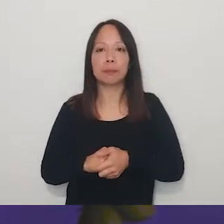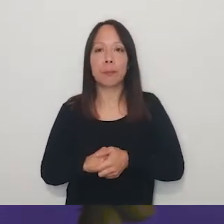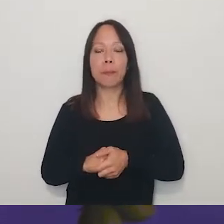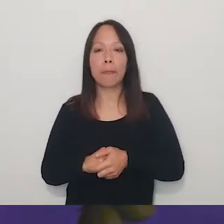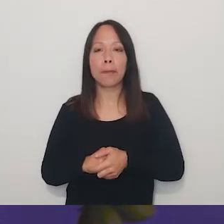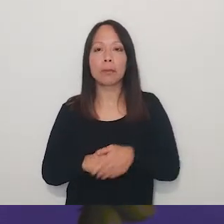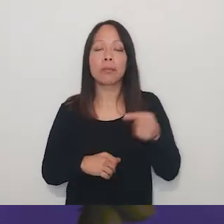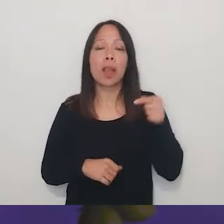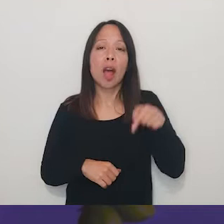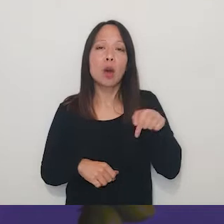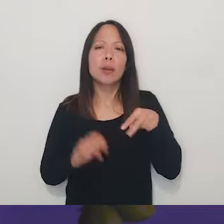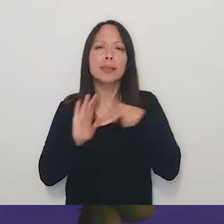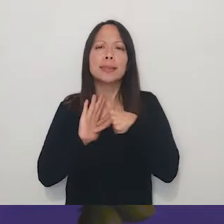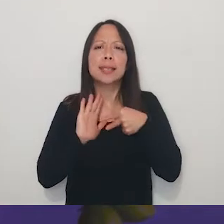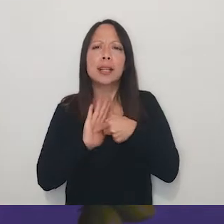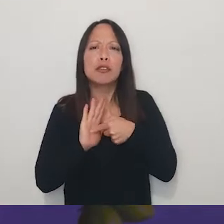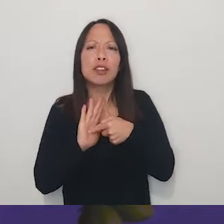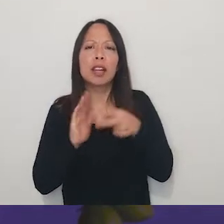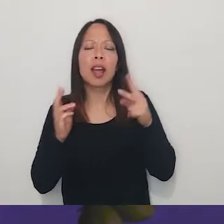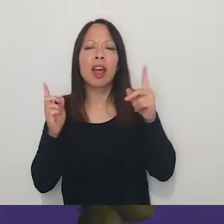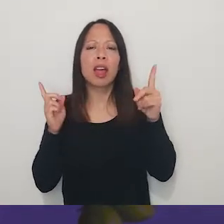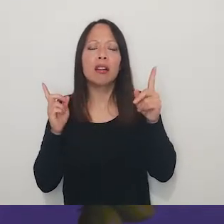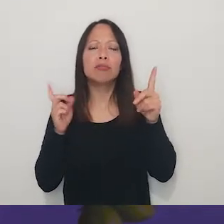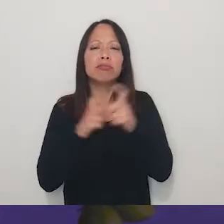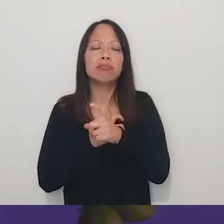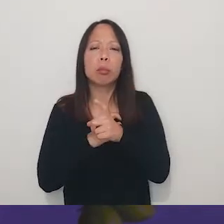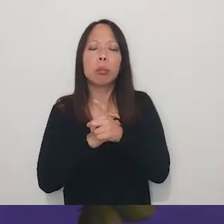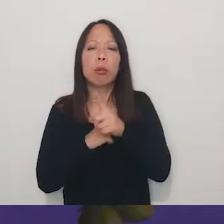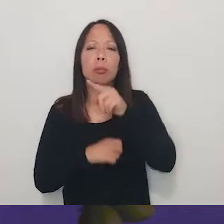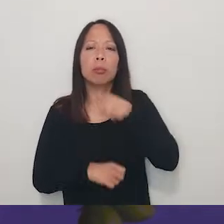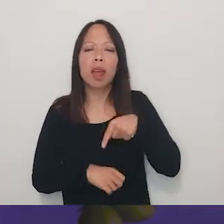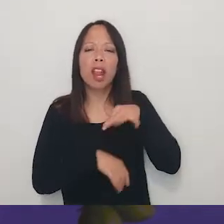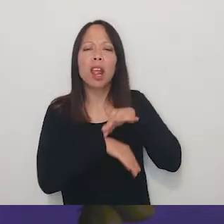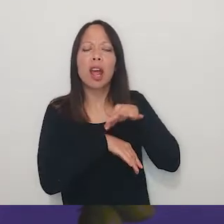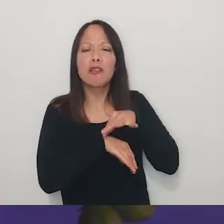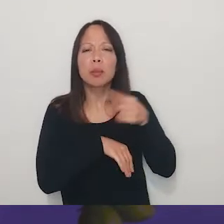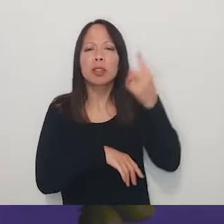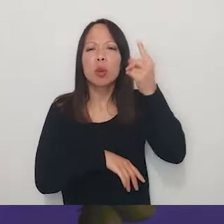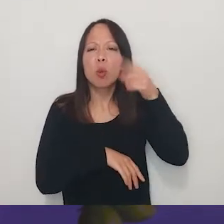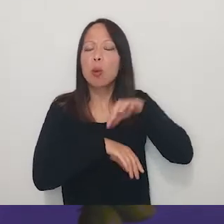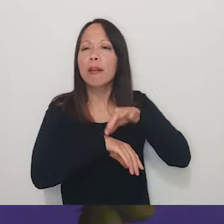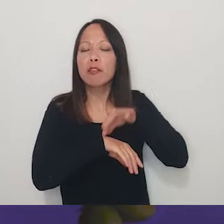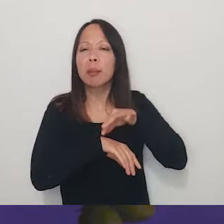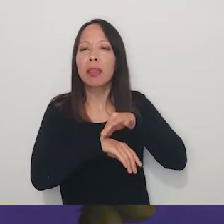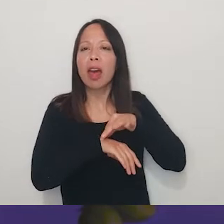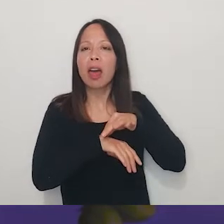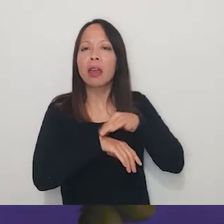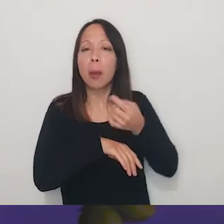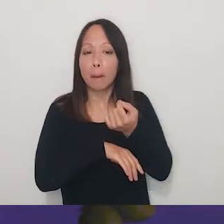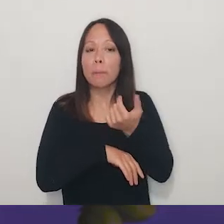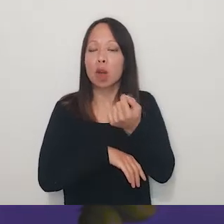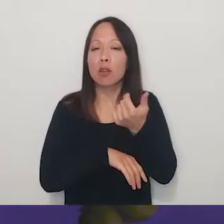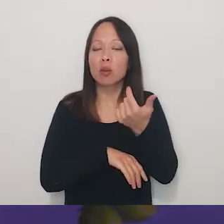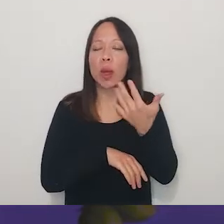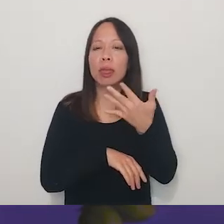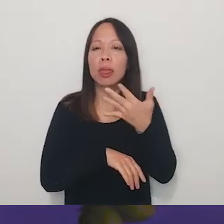pero hay un concepto que es complejo, que es que la enfermedad en sí, una enfermedad de las